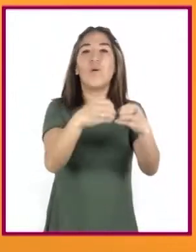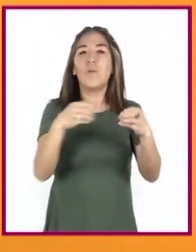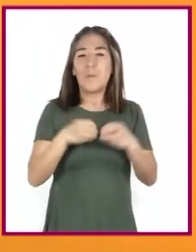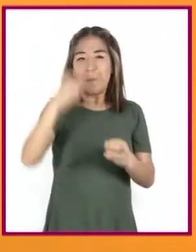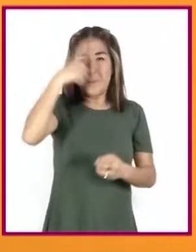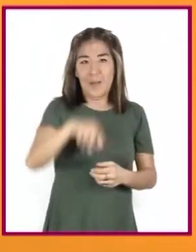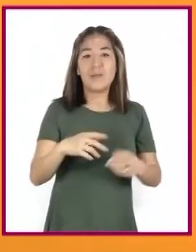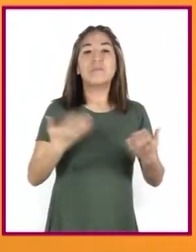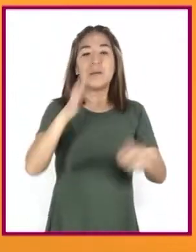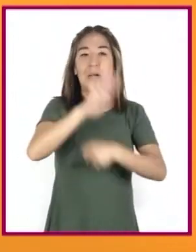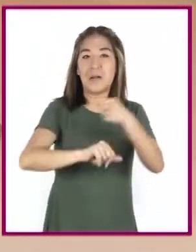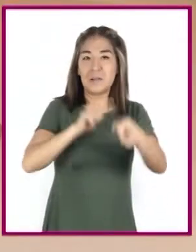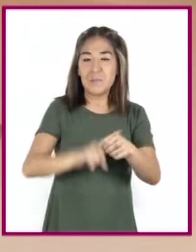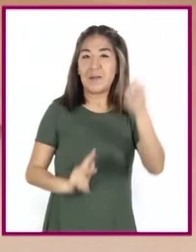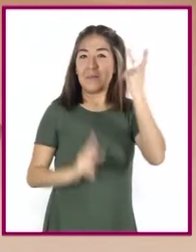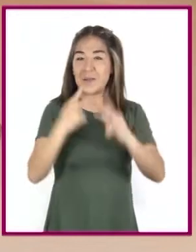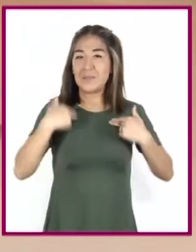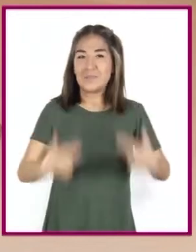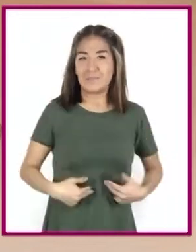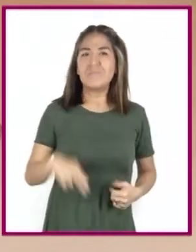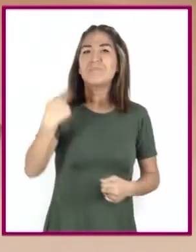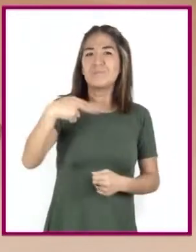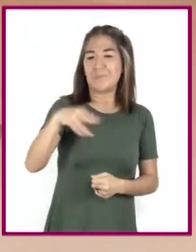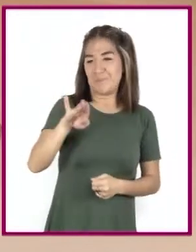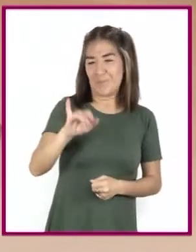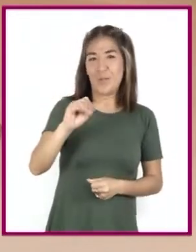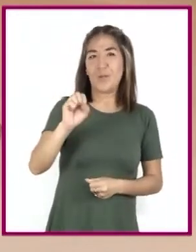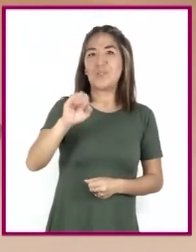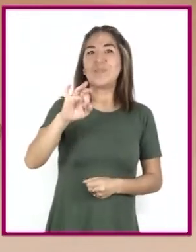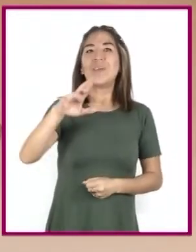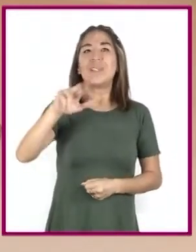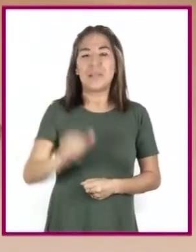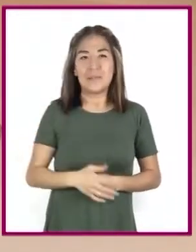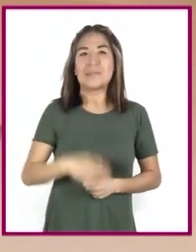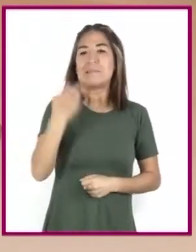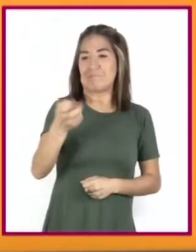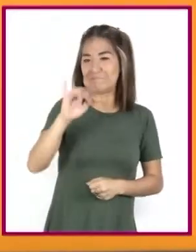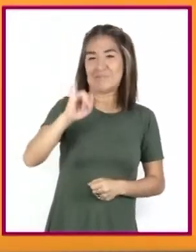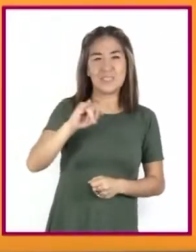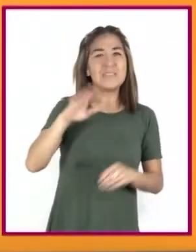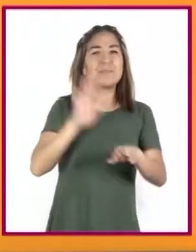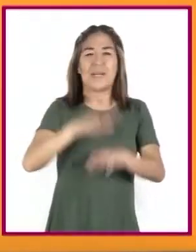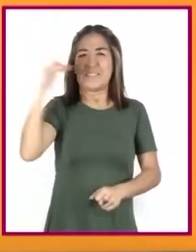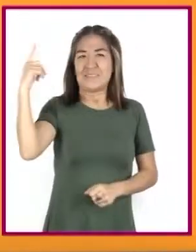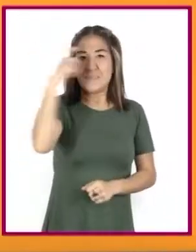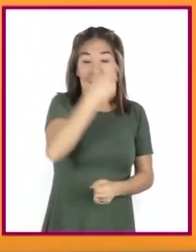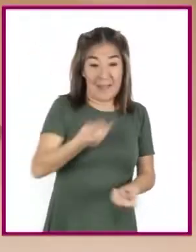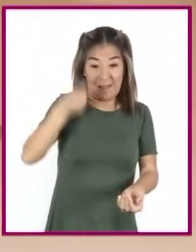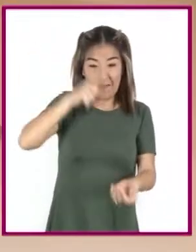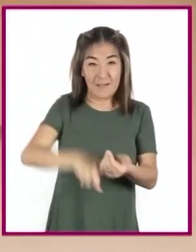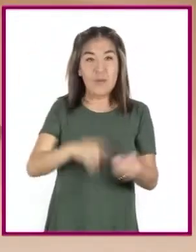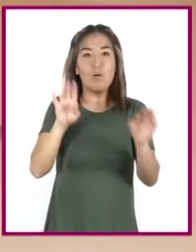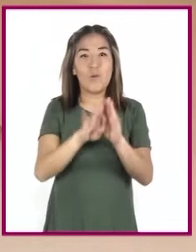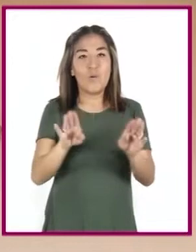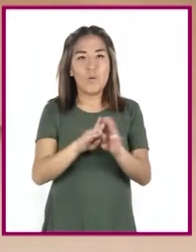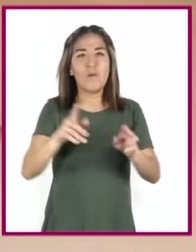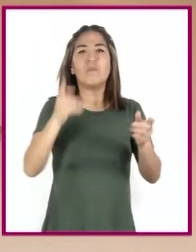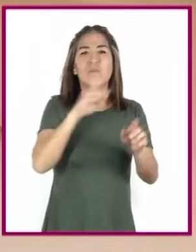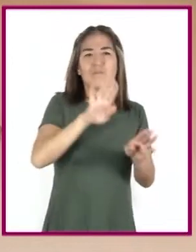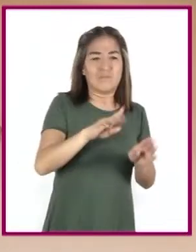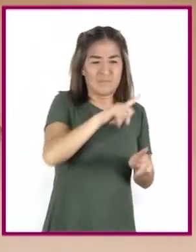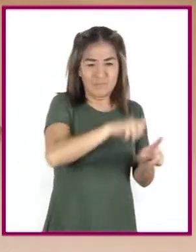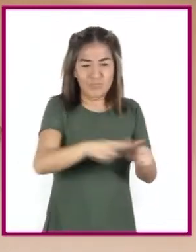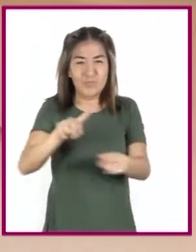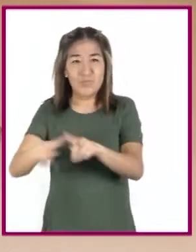vivos, que es la biosfera? Es increíble el simple hecho de pensar todo lo que ocurre dentro de nosotros. Saber que